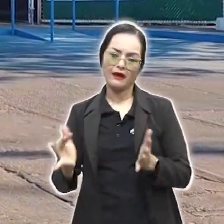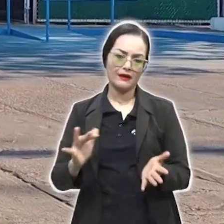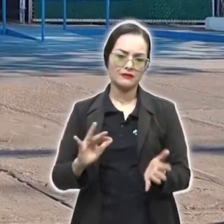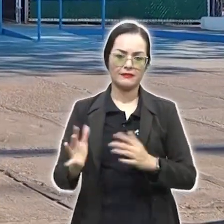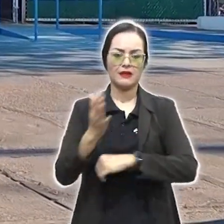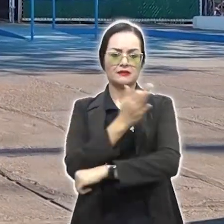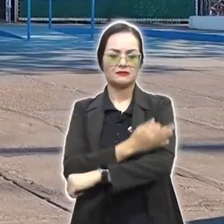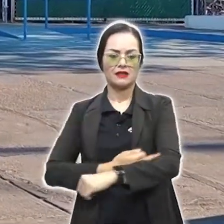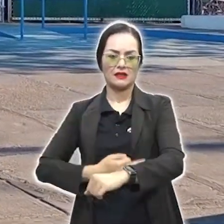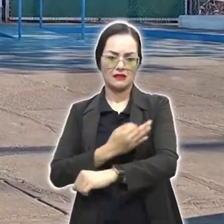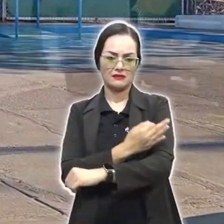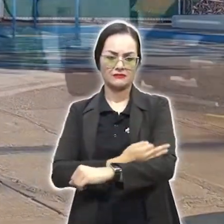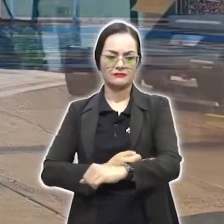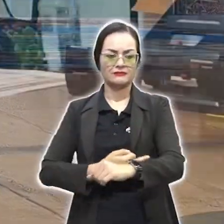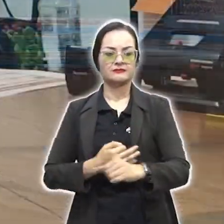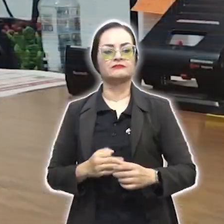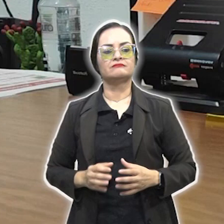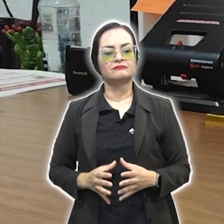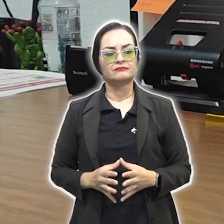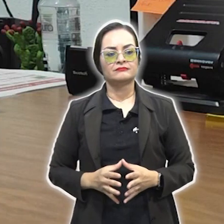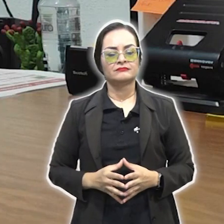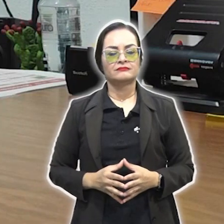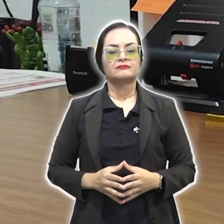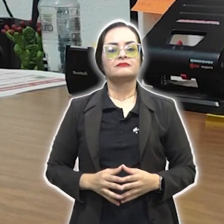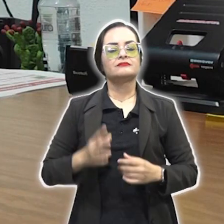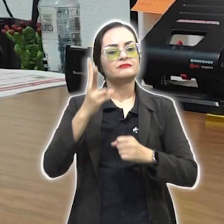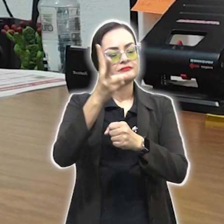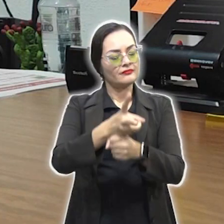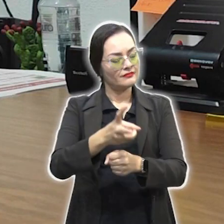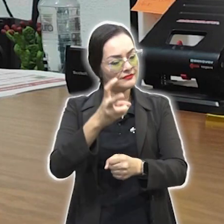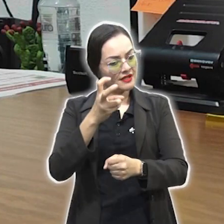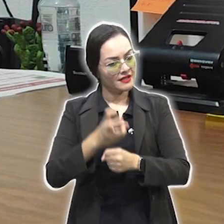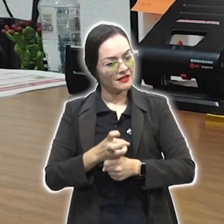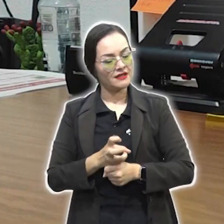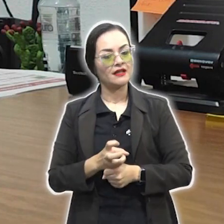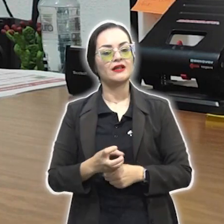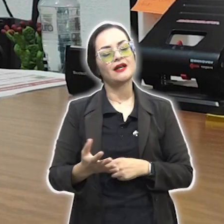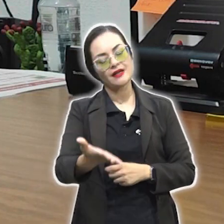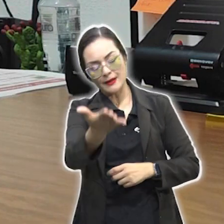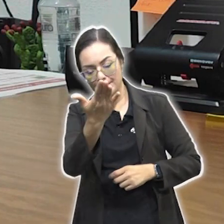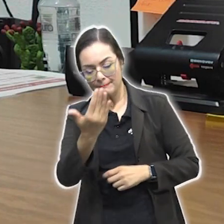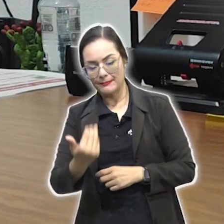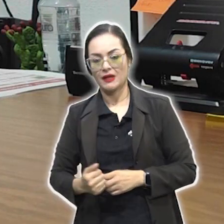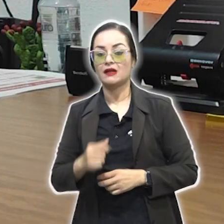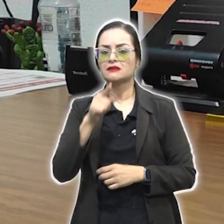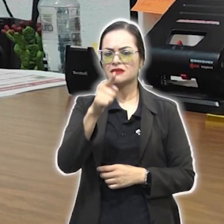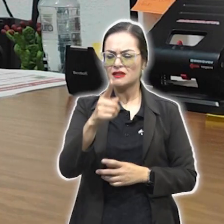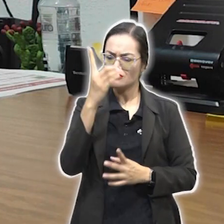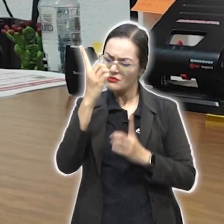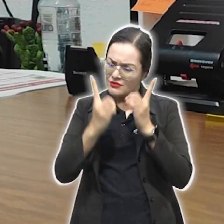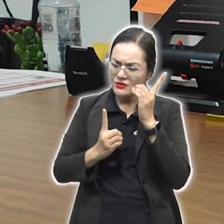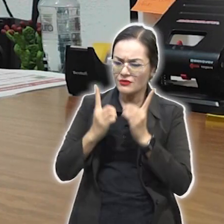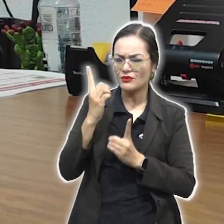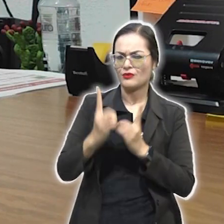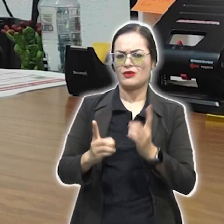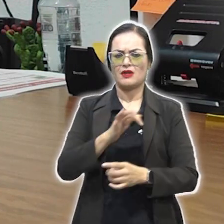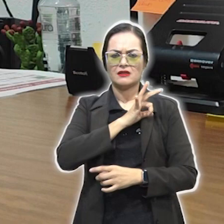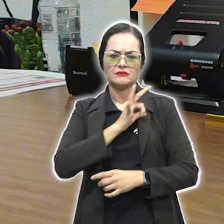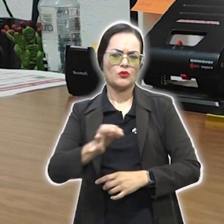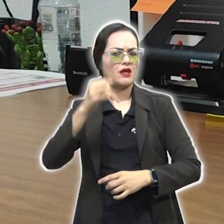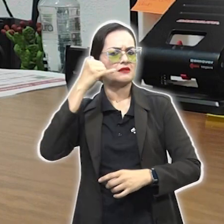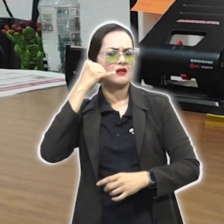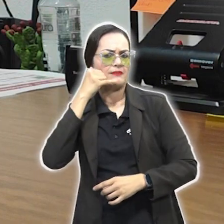en atención. Y pues sería nada más invitarlos a que se acerquen, si tienen alguna duda